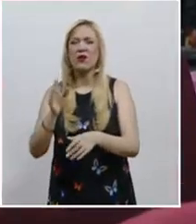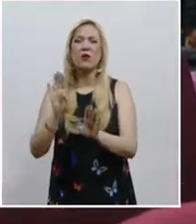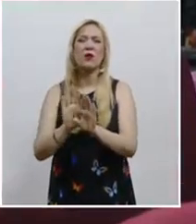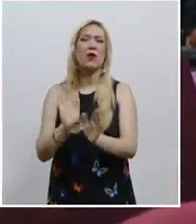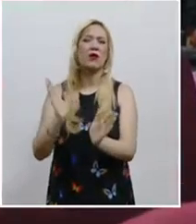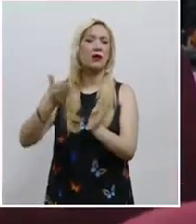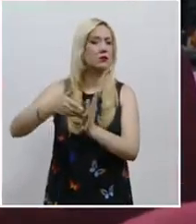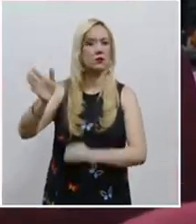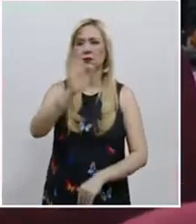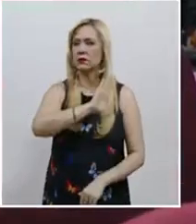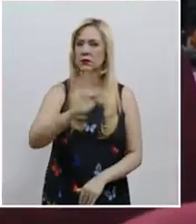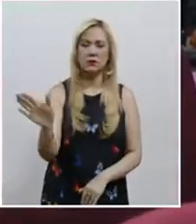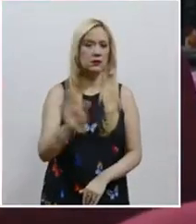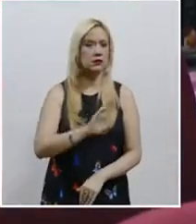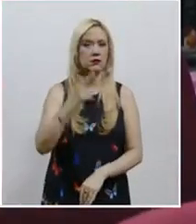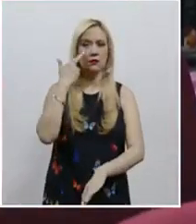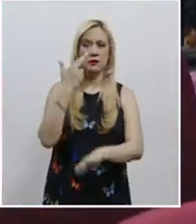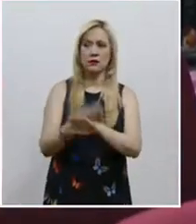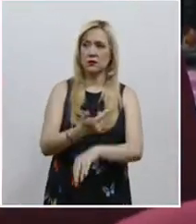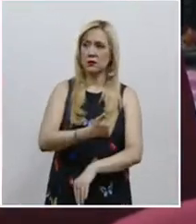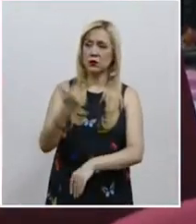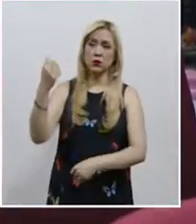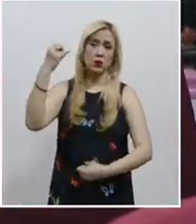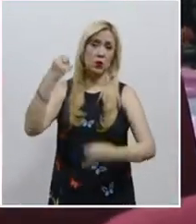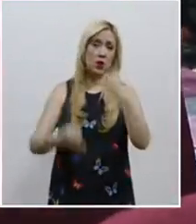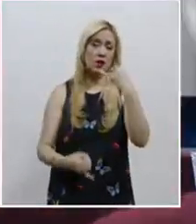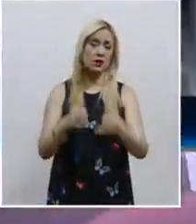una facultad potestativa del juzgador.